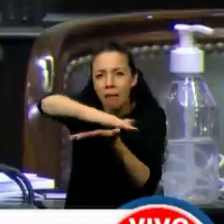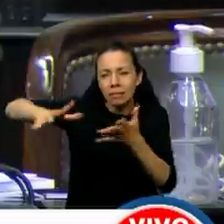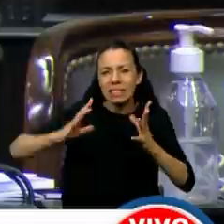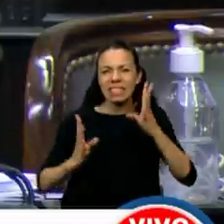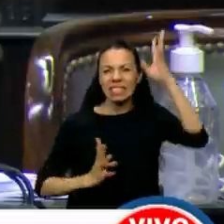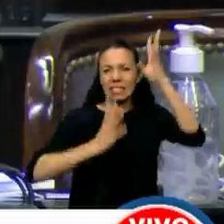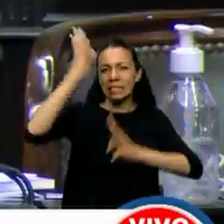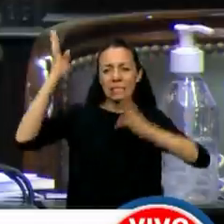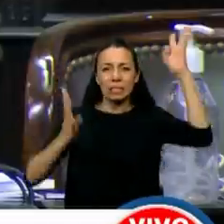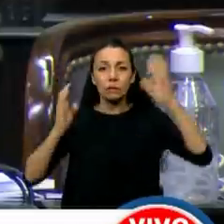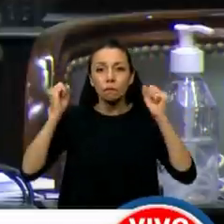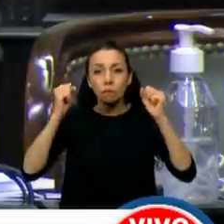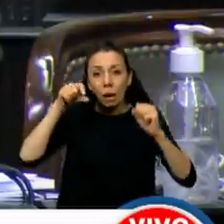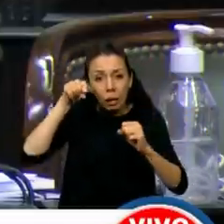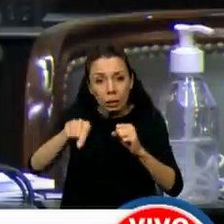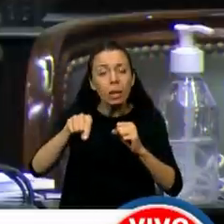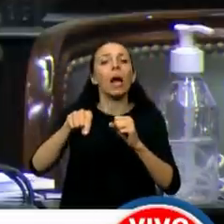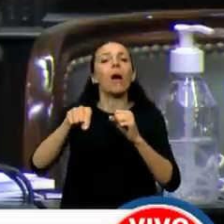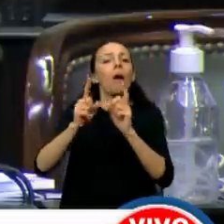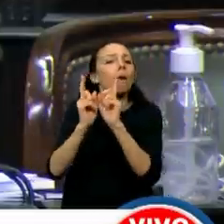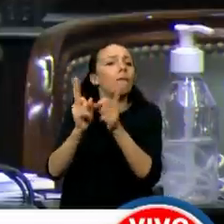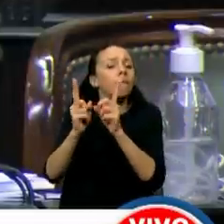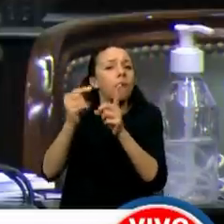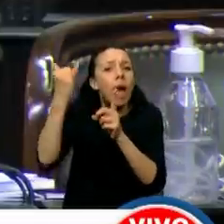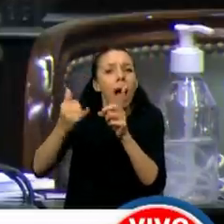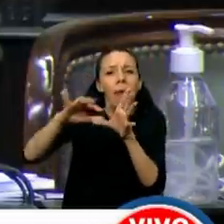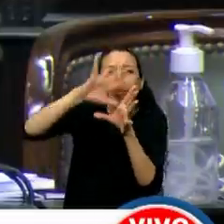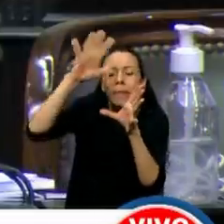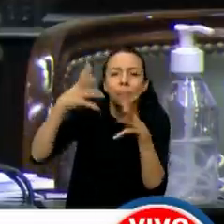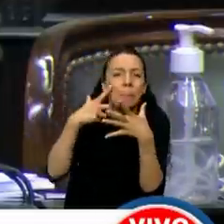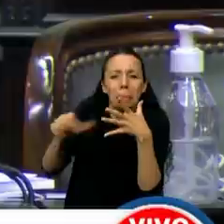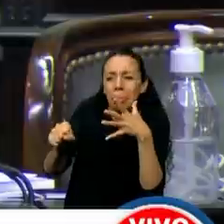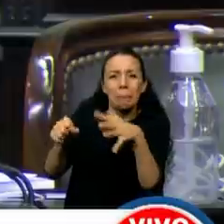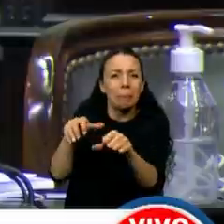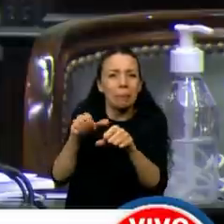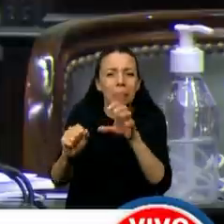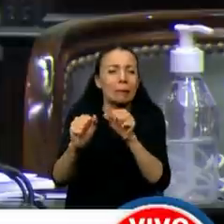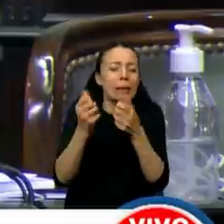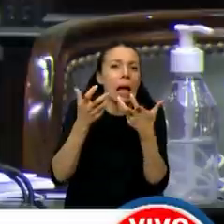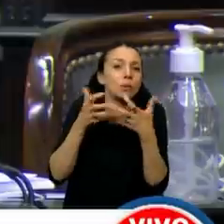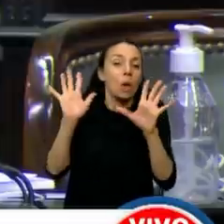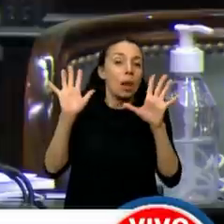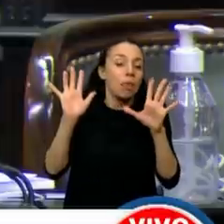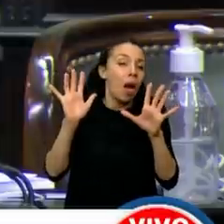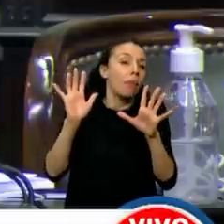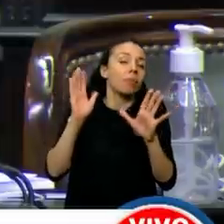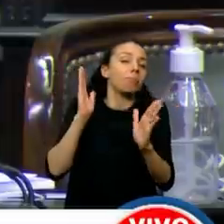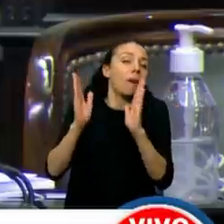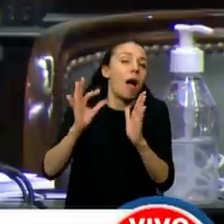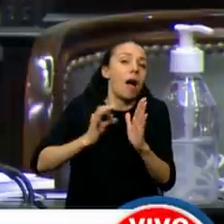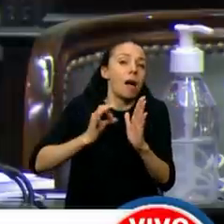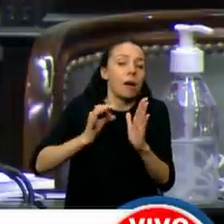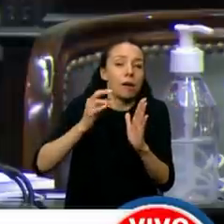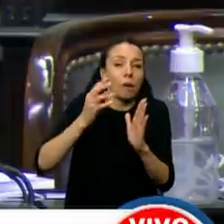50 años y se conservan hoy casualmente halladas por casualidad a finales de la década del 40 por quien estaba haciendo un camino